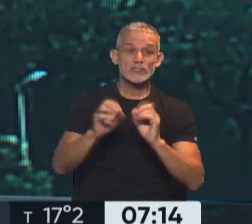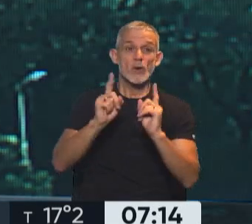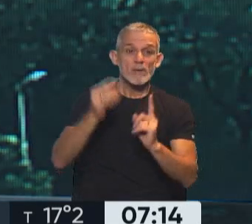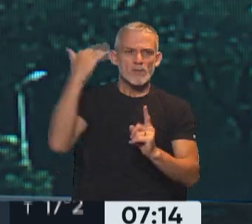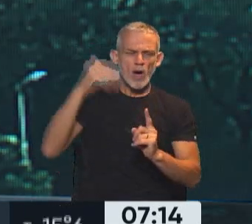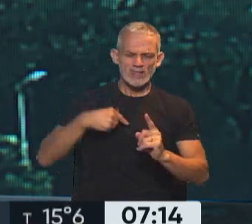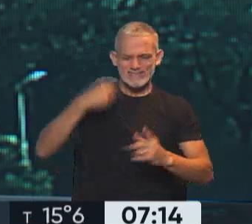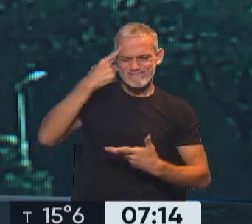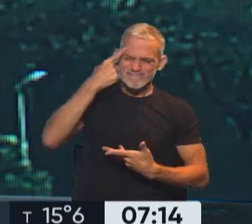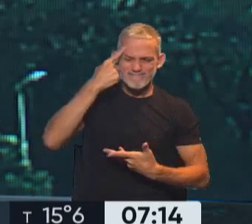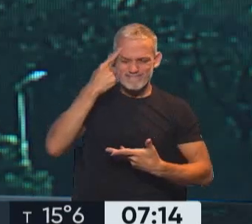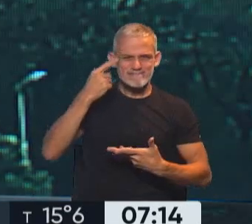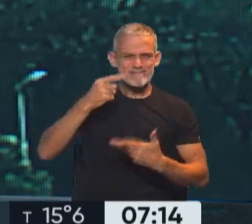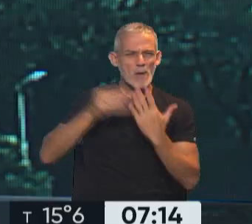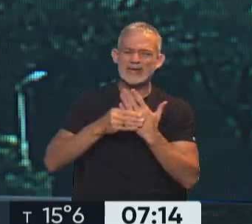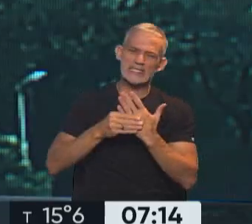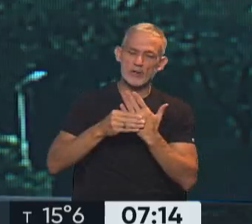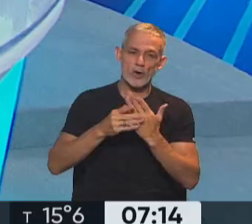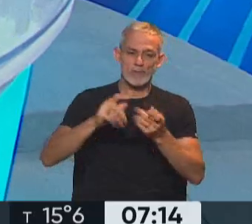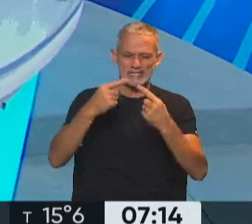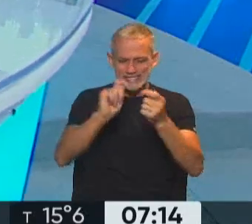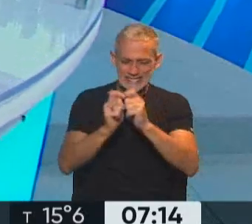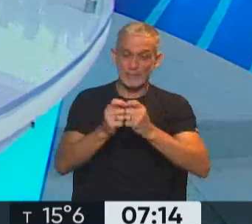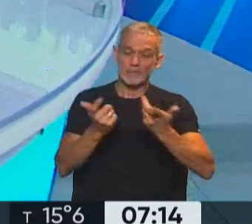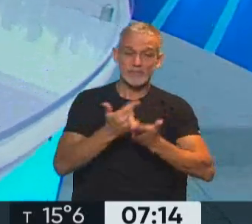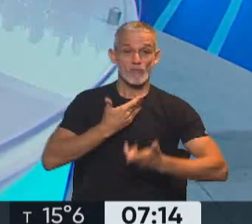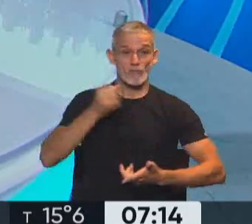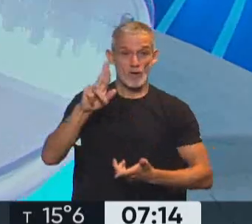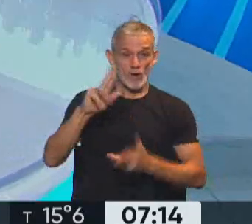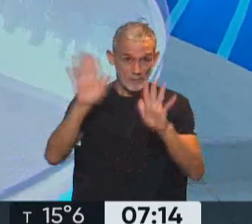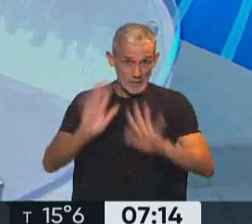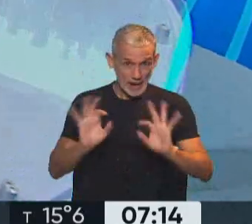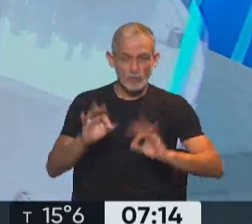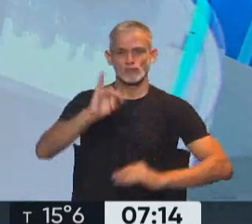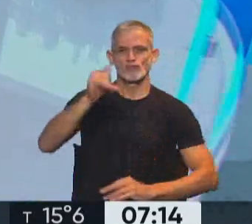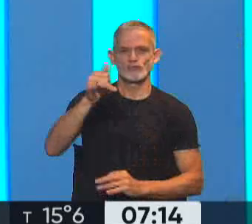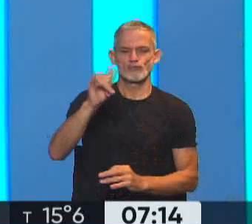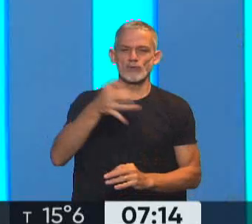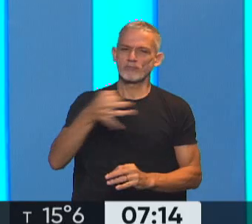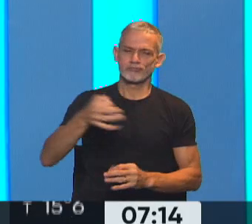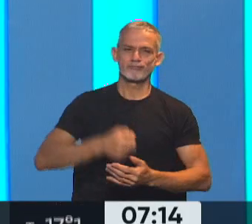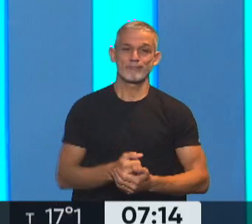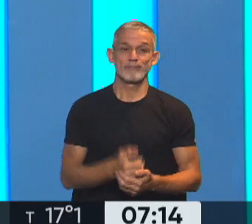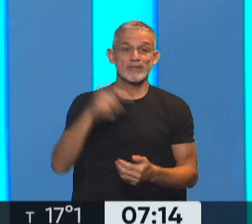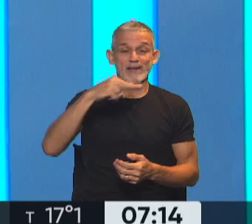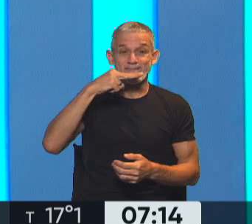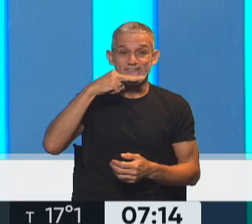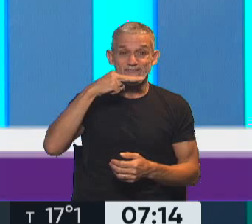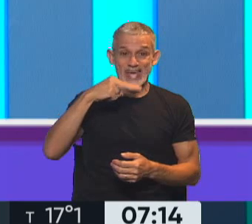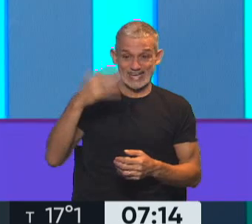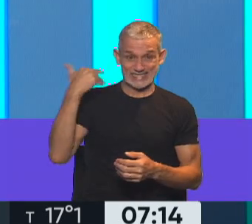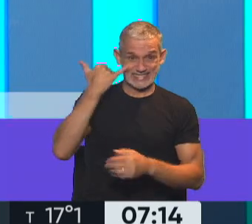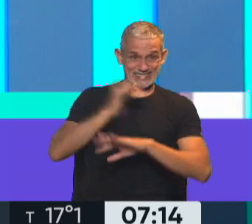él había impulsado. Flor Barragán con toda esta información. Flor, bueno, todo preparado. Así es, Silvi, tal como decías, entonces el viernes ya